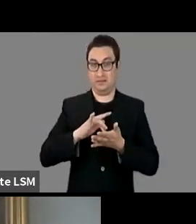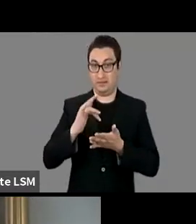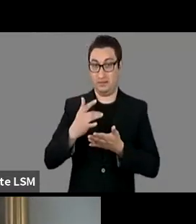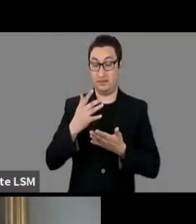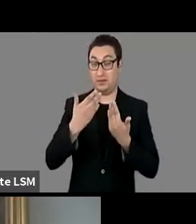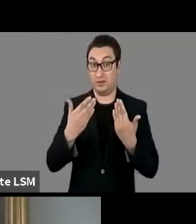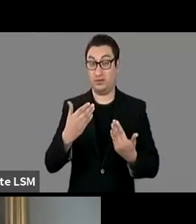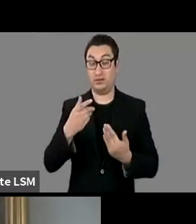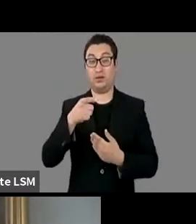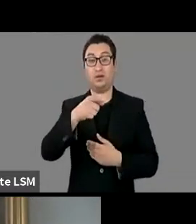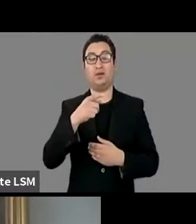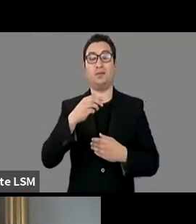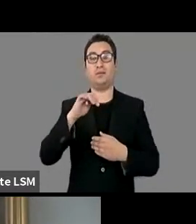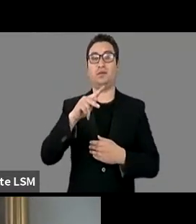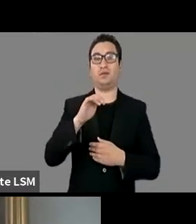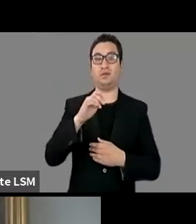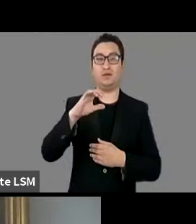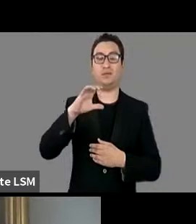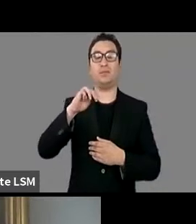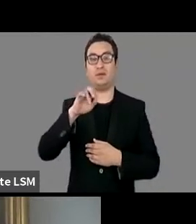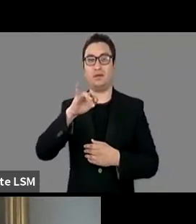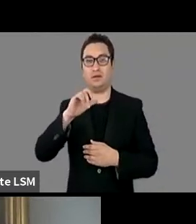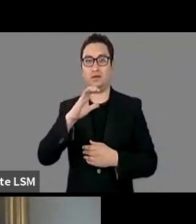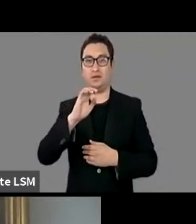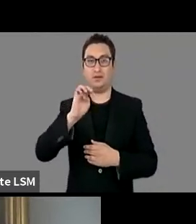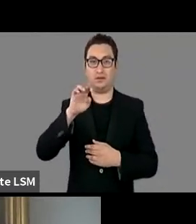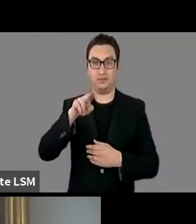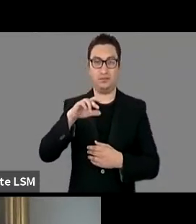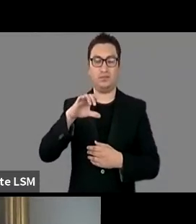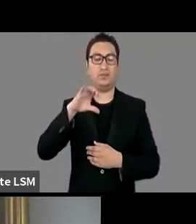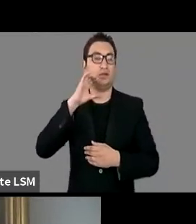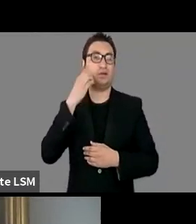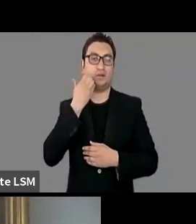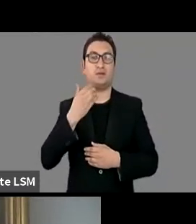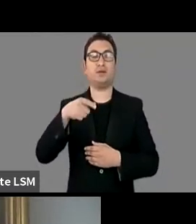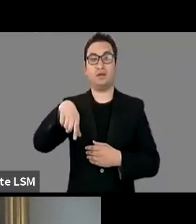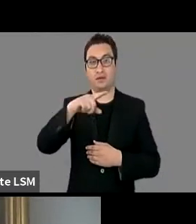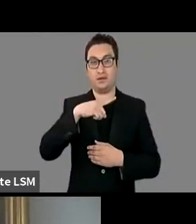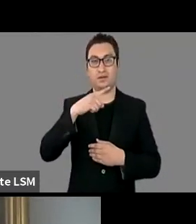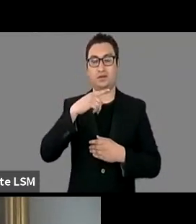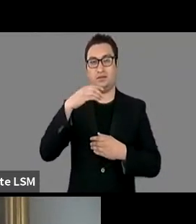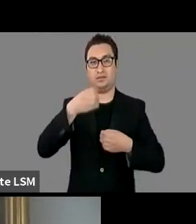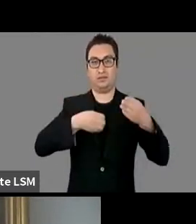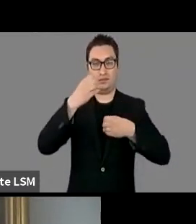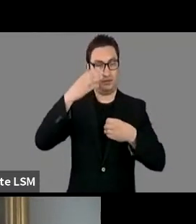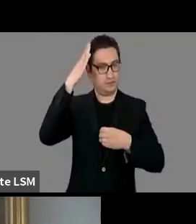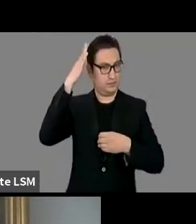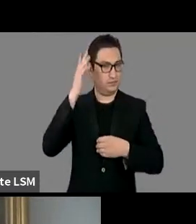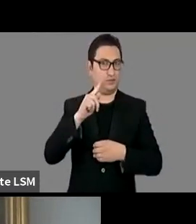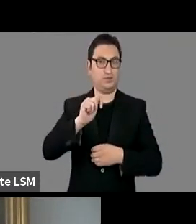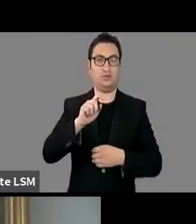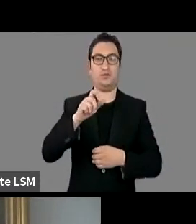magistrada de la Sala Especializada del Tribunal Electoral del Poder Judicial de la Federación.